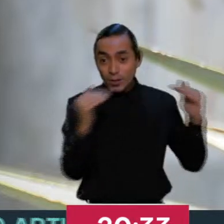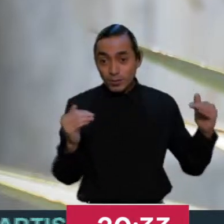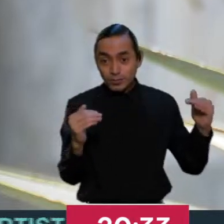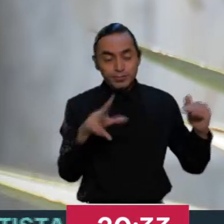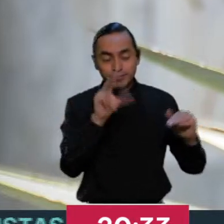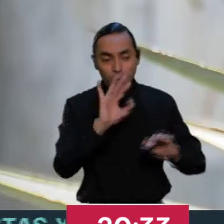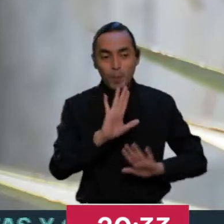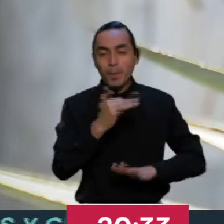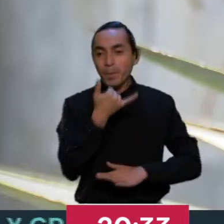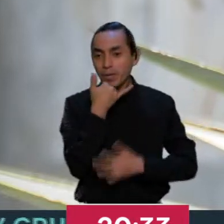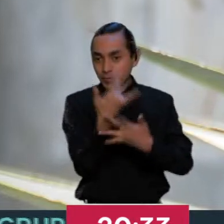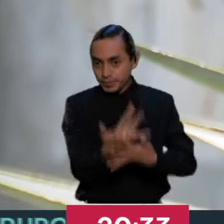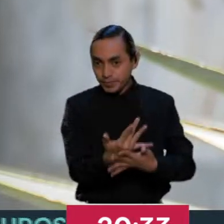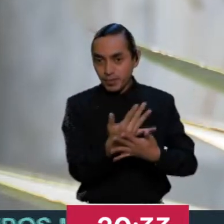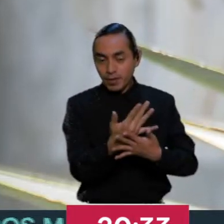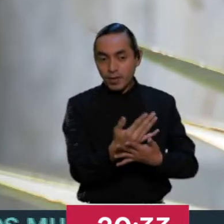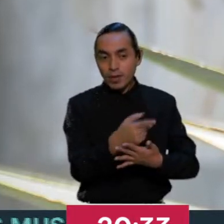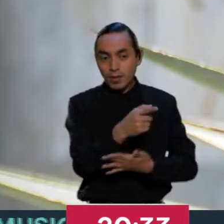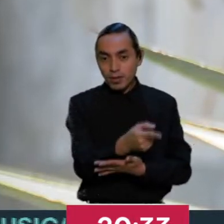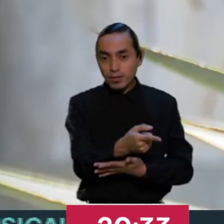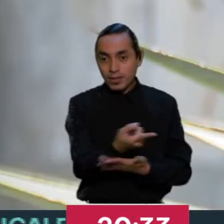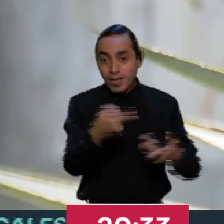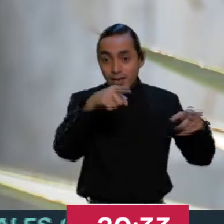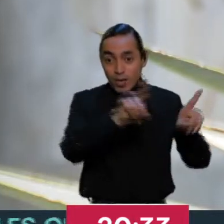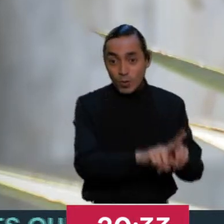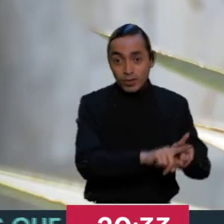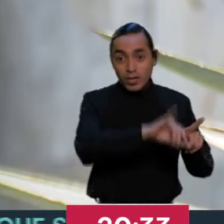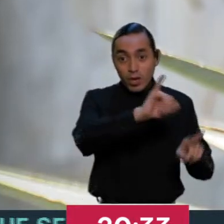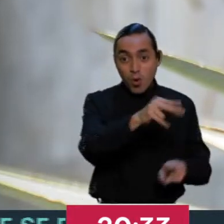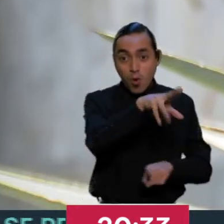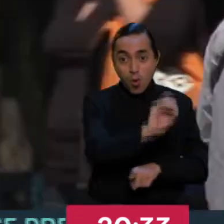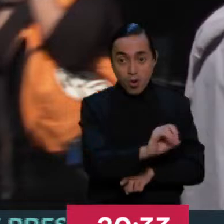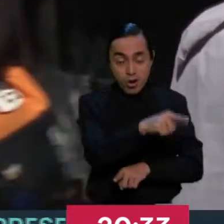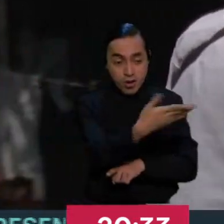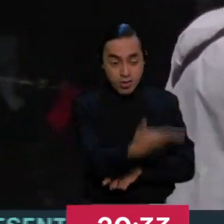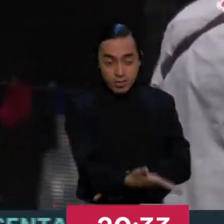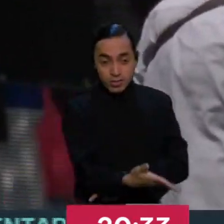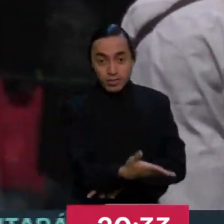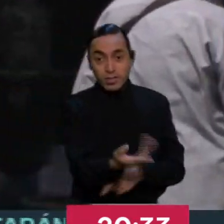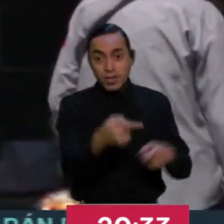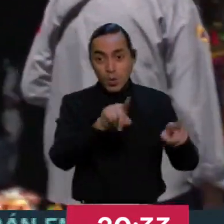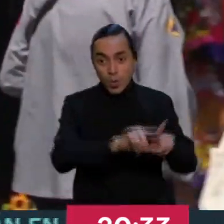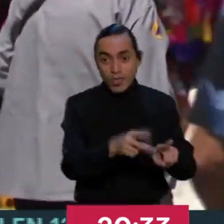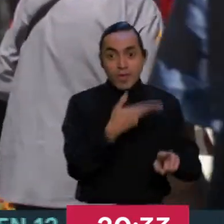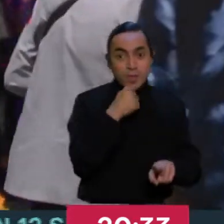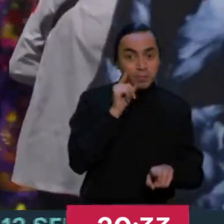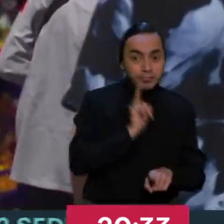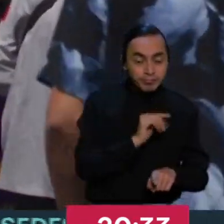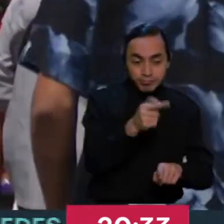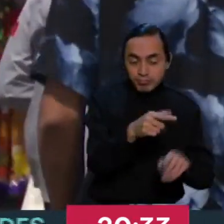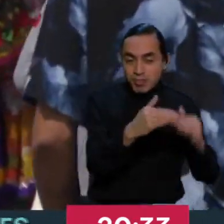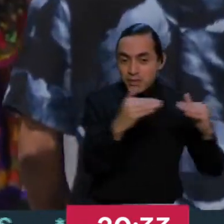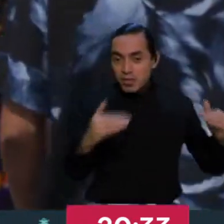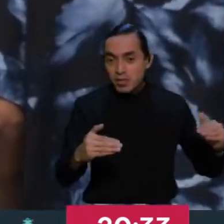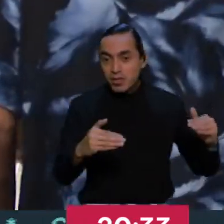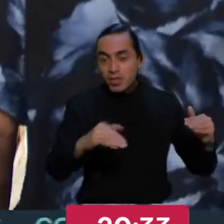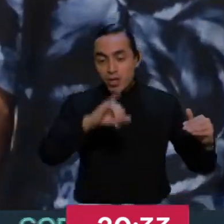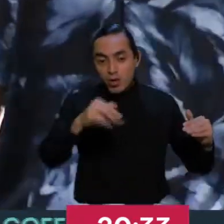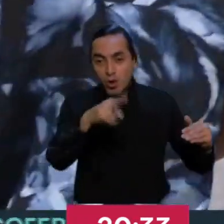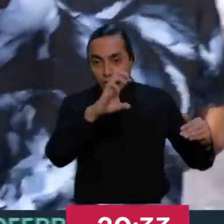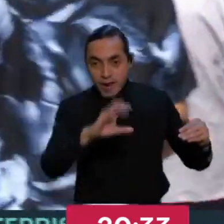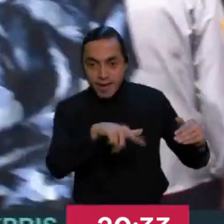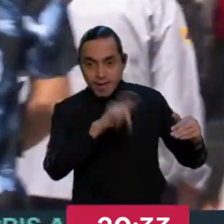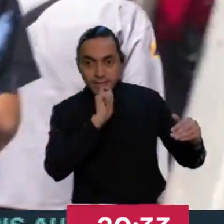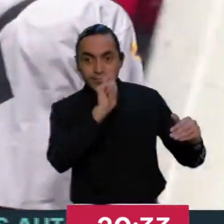no, esperen, la igualdad es diferente a la igualdad de jure. La igualdad entre mujeres y hombres es la igualdad de jure, que quiere